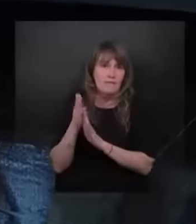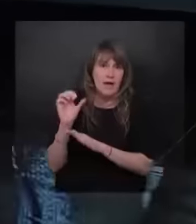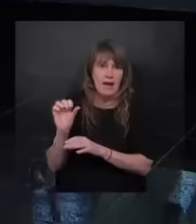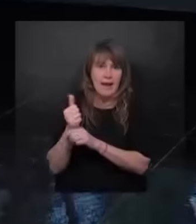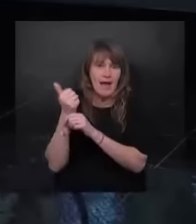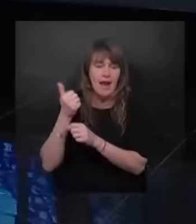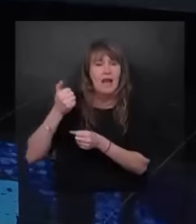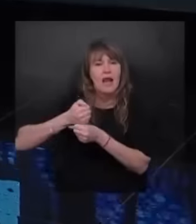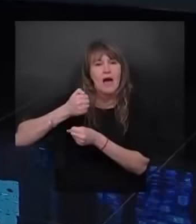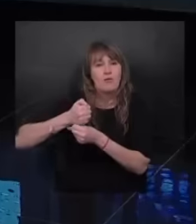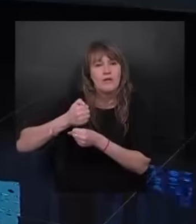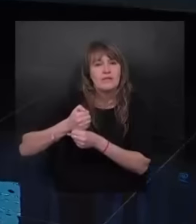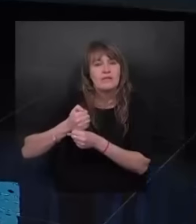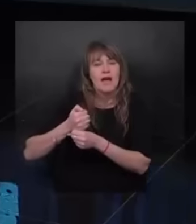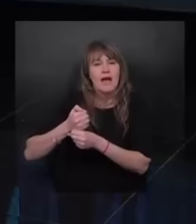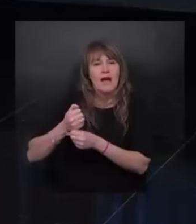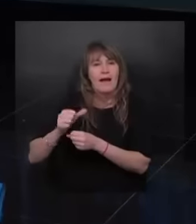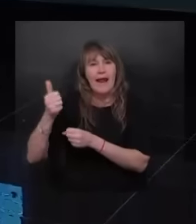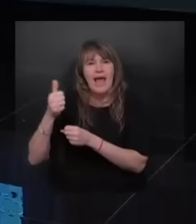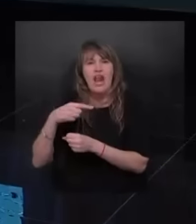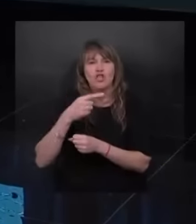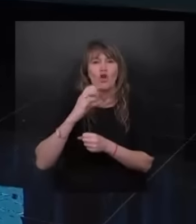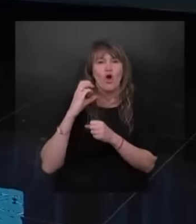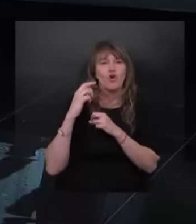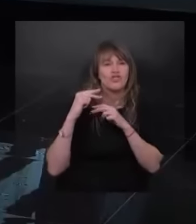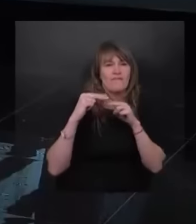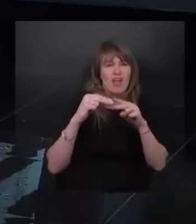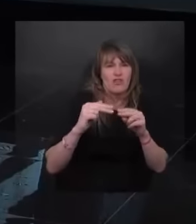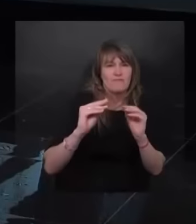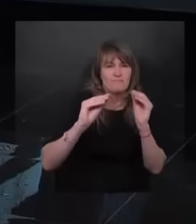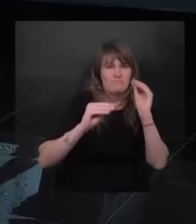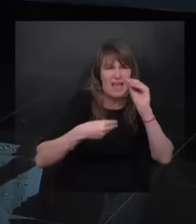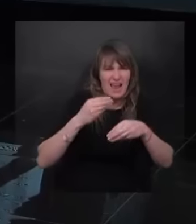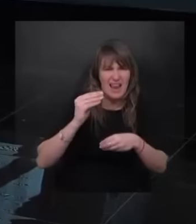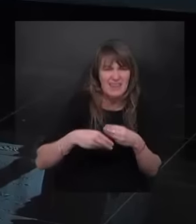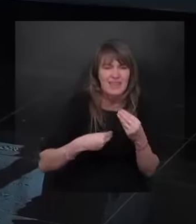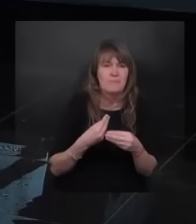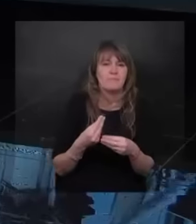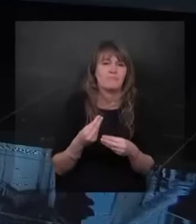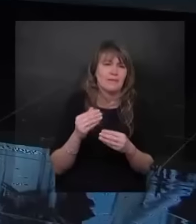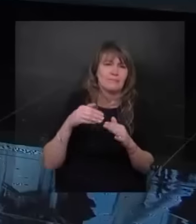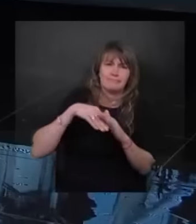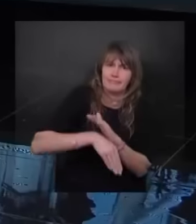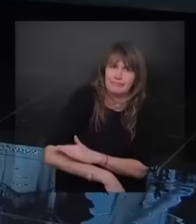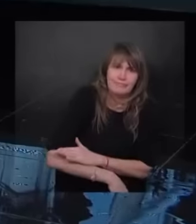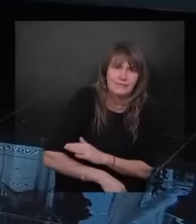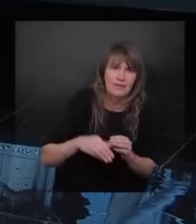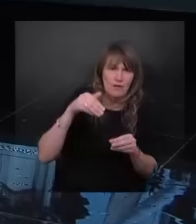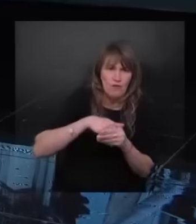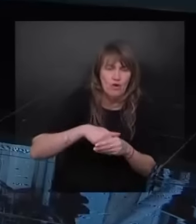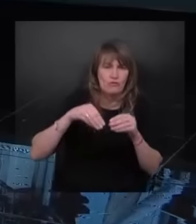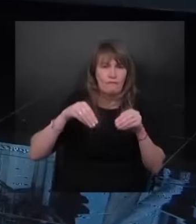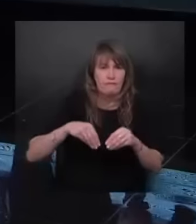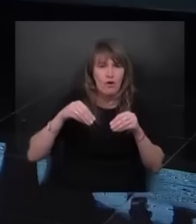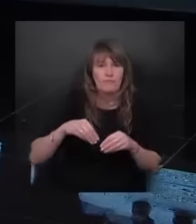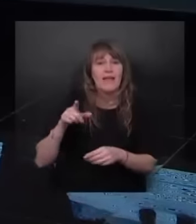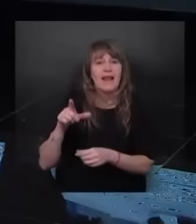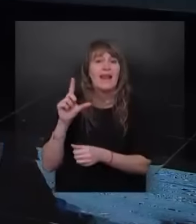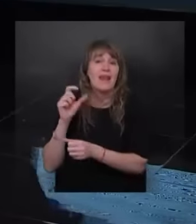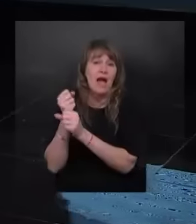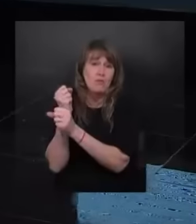laboristas sobre los conservadores que han caído al nivel más bajo en su historia y ha logrado además los laboristas